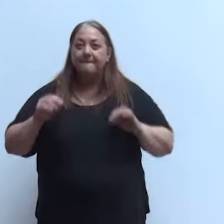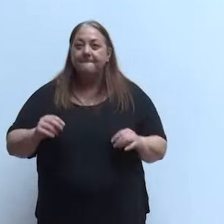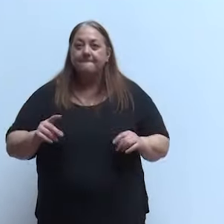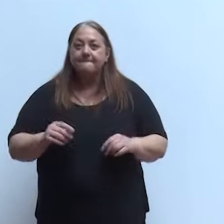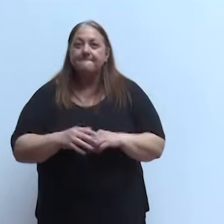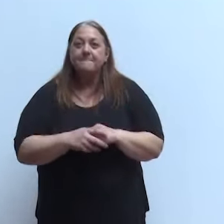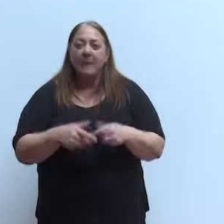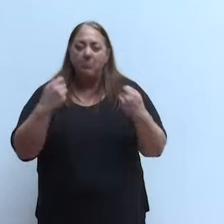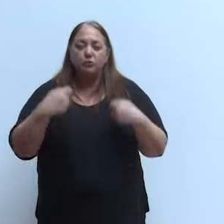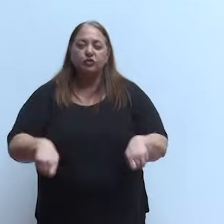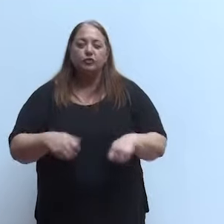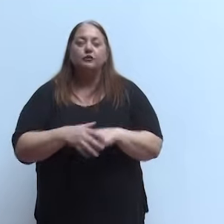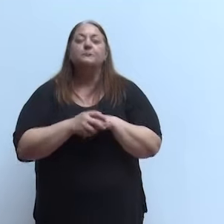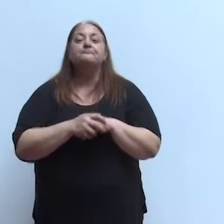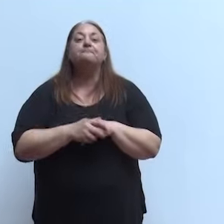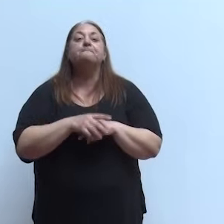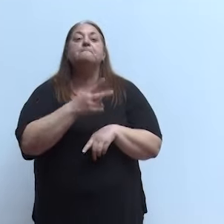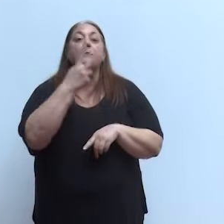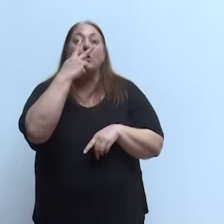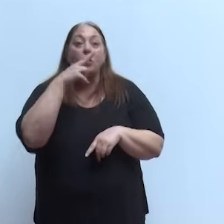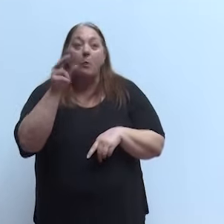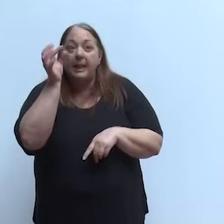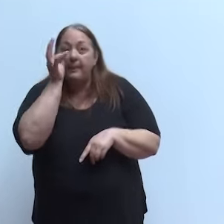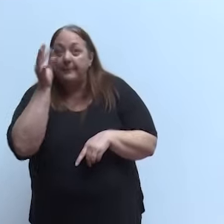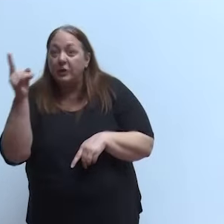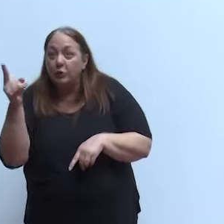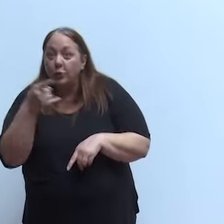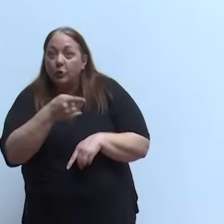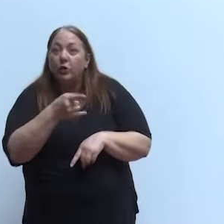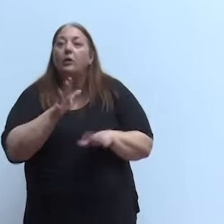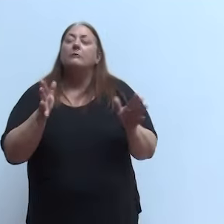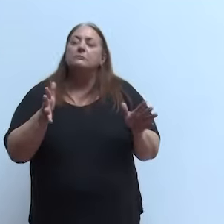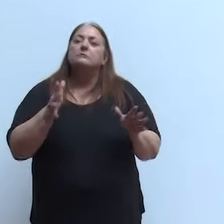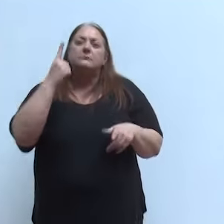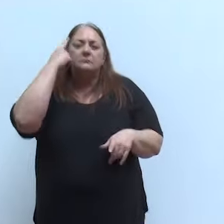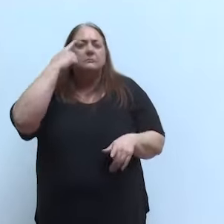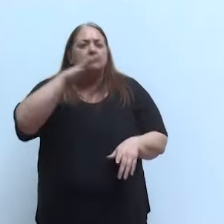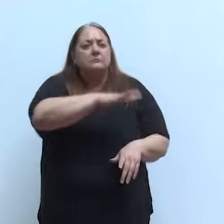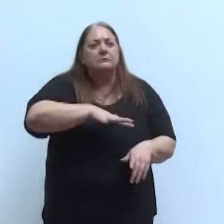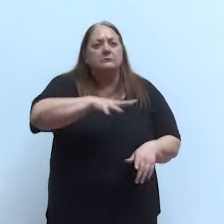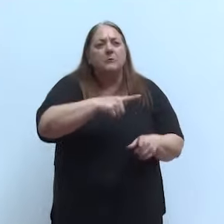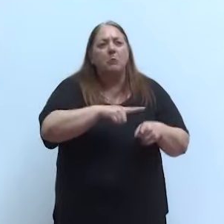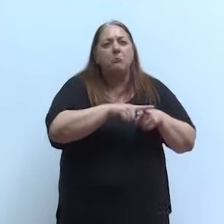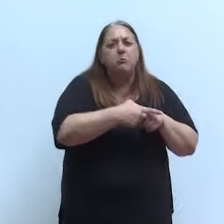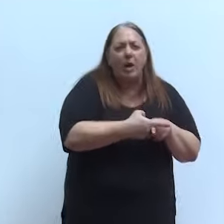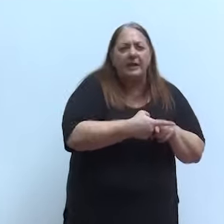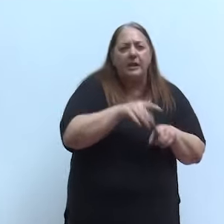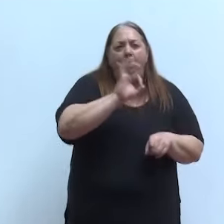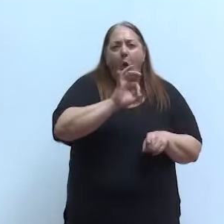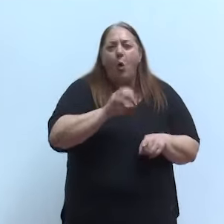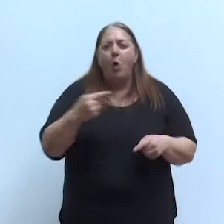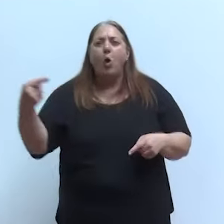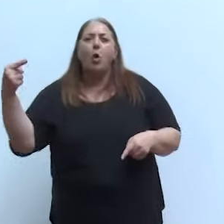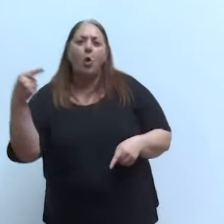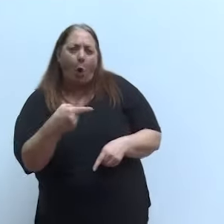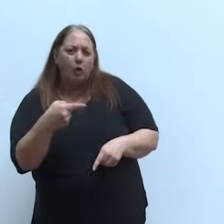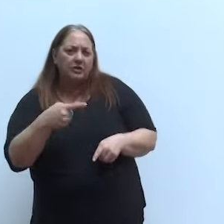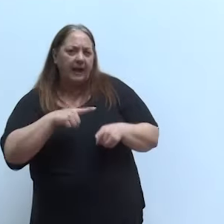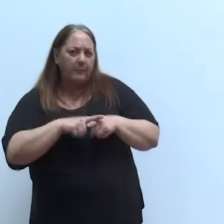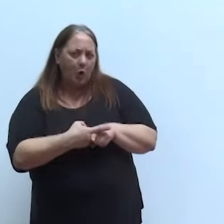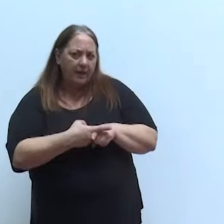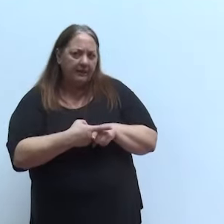preelectoral 2021 se volcaban hacia una politicidad o hacia una antipolítica una de las cosas